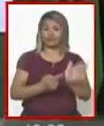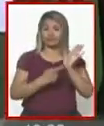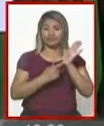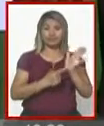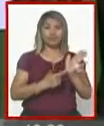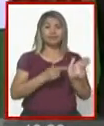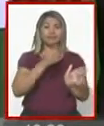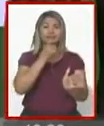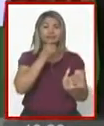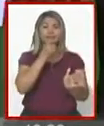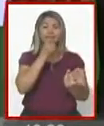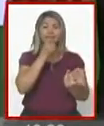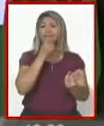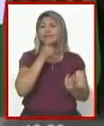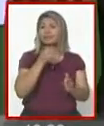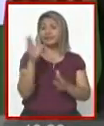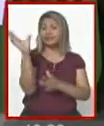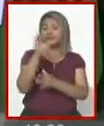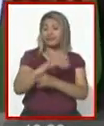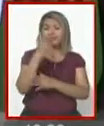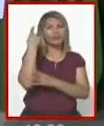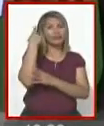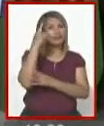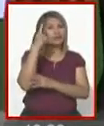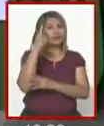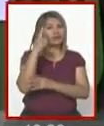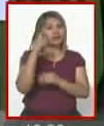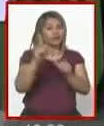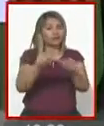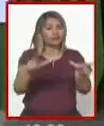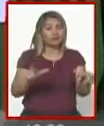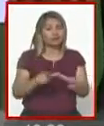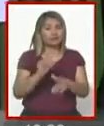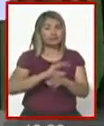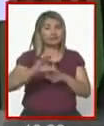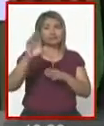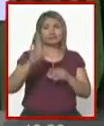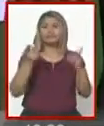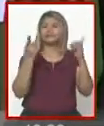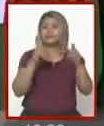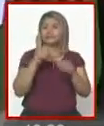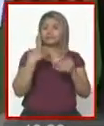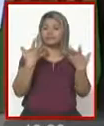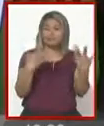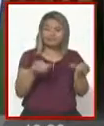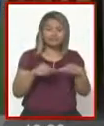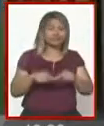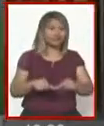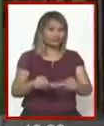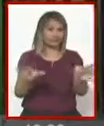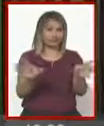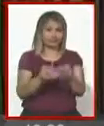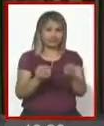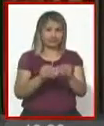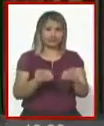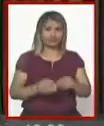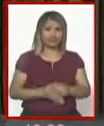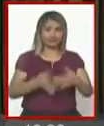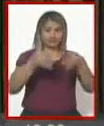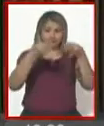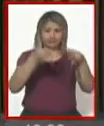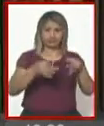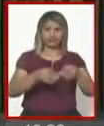mostrando de quiénes fueron los que presionaron en sala plena cuando esta sesión fue obviamente